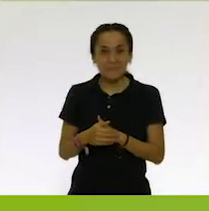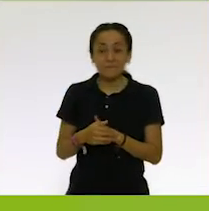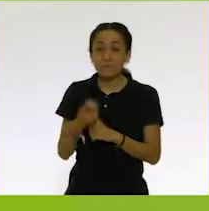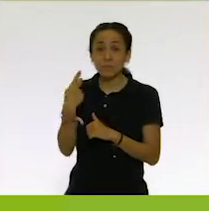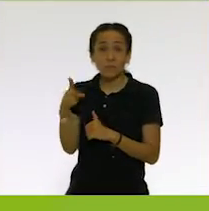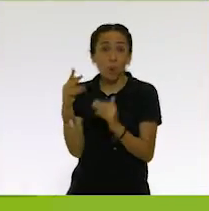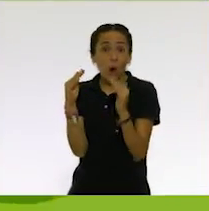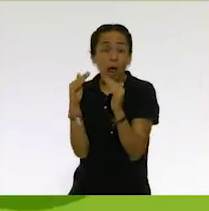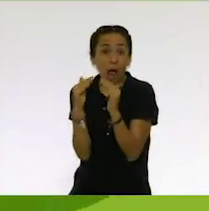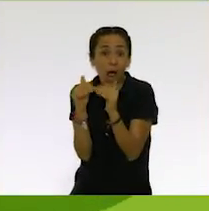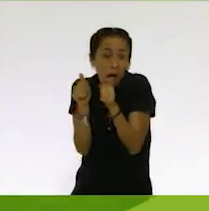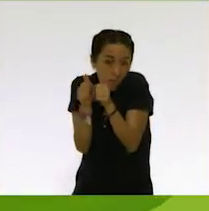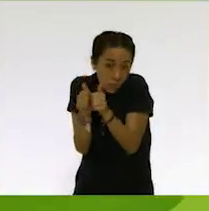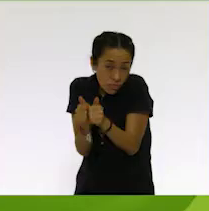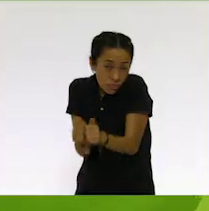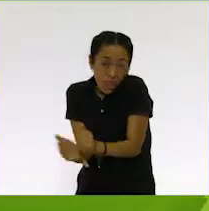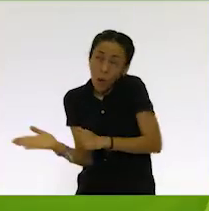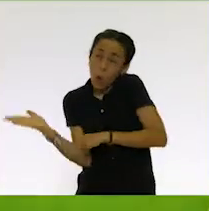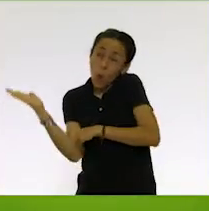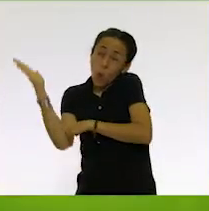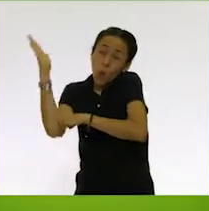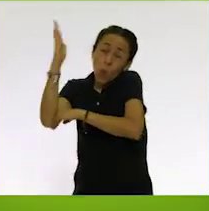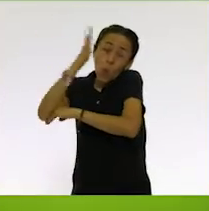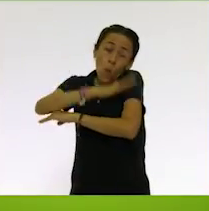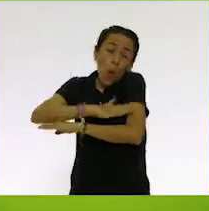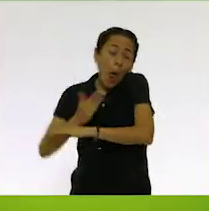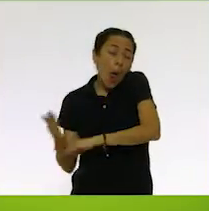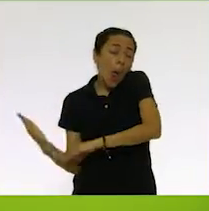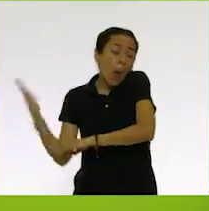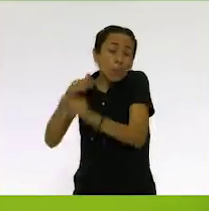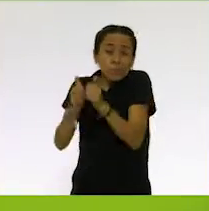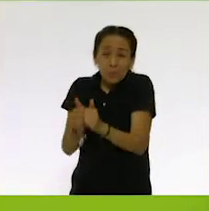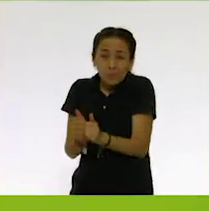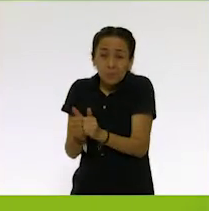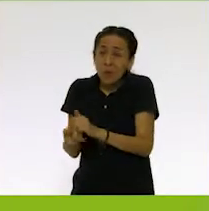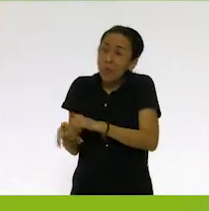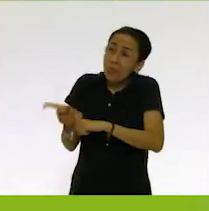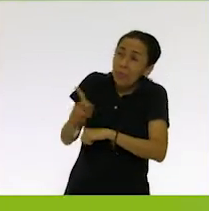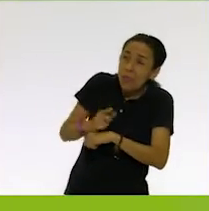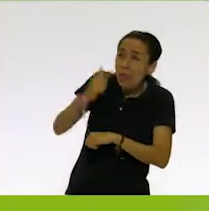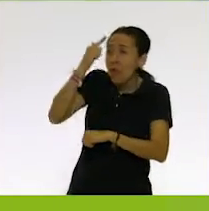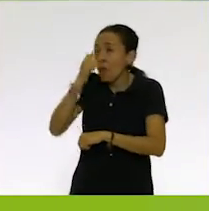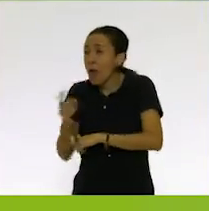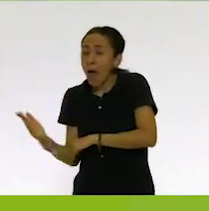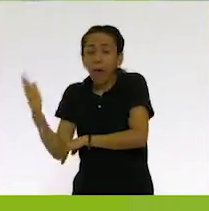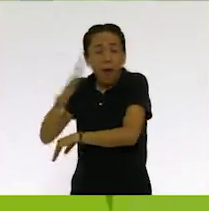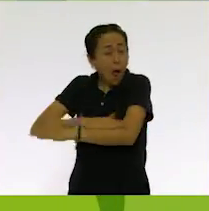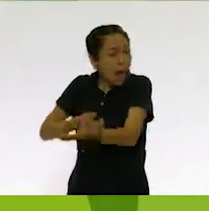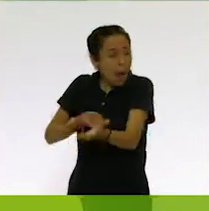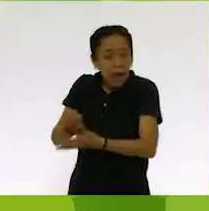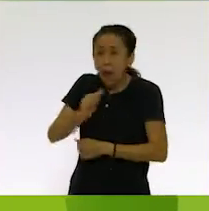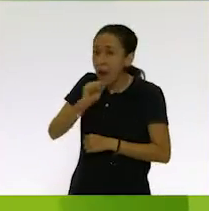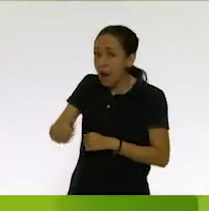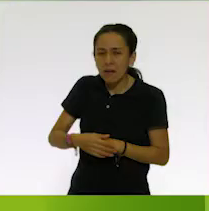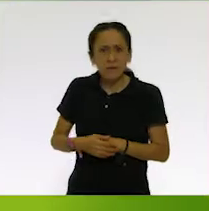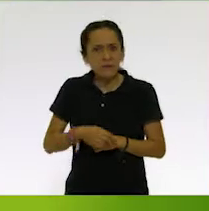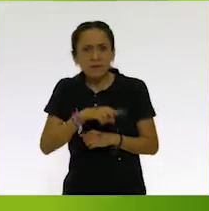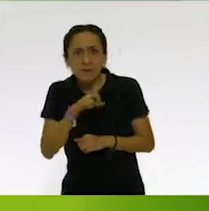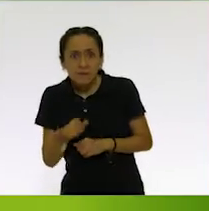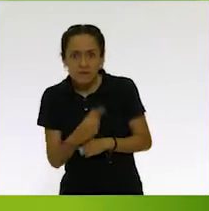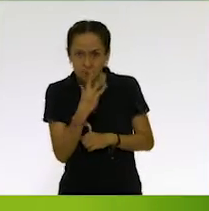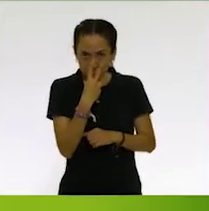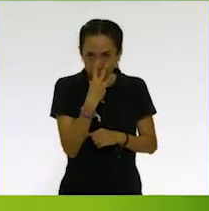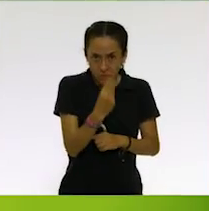noche. El lobo se puso a esperar. Y a esperar en días